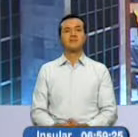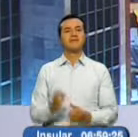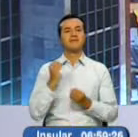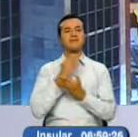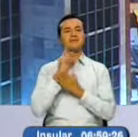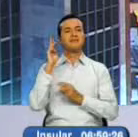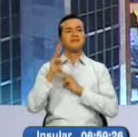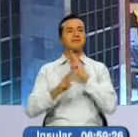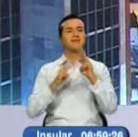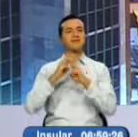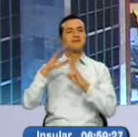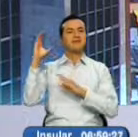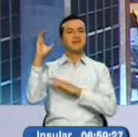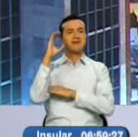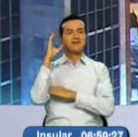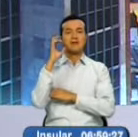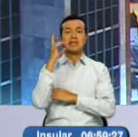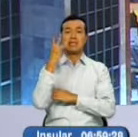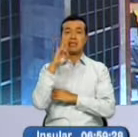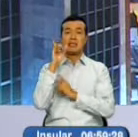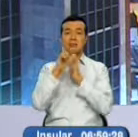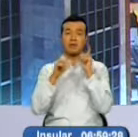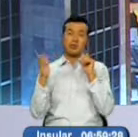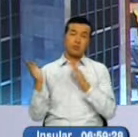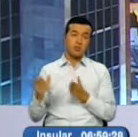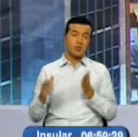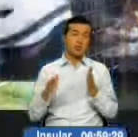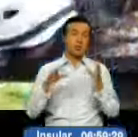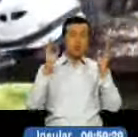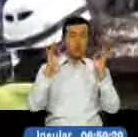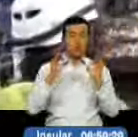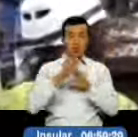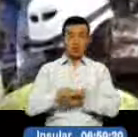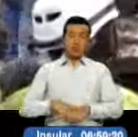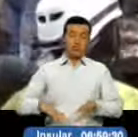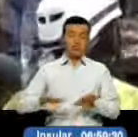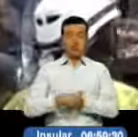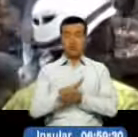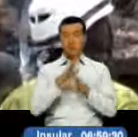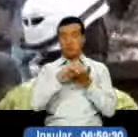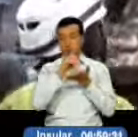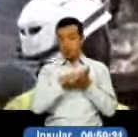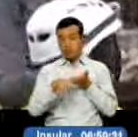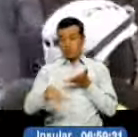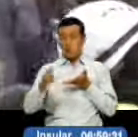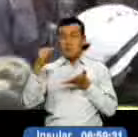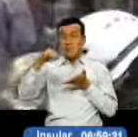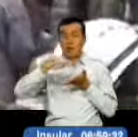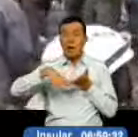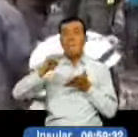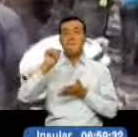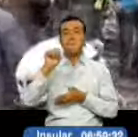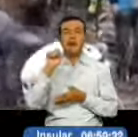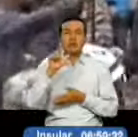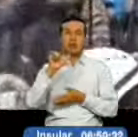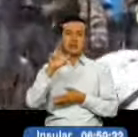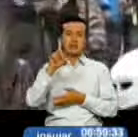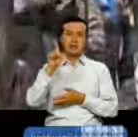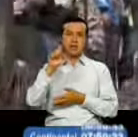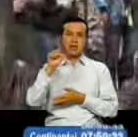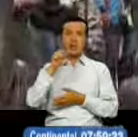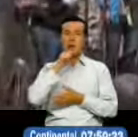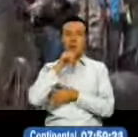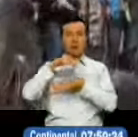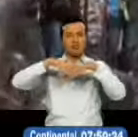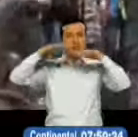Información del mundo. En Colombia asciende a 17 el número de muertos por los deslizamientos de tierra registrados este miércoles en Manizales, provocados por las